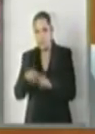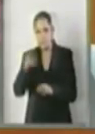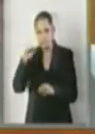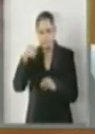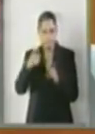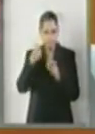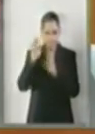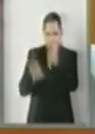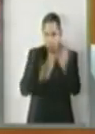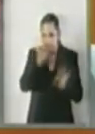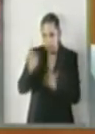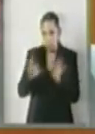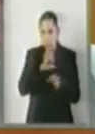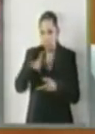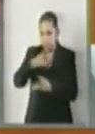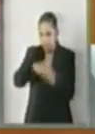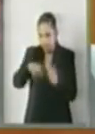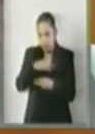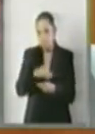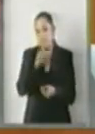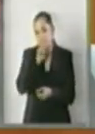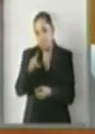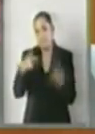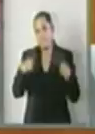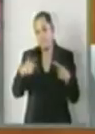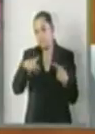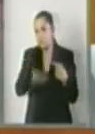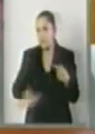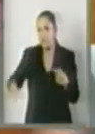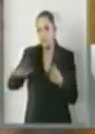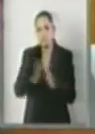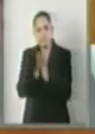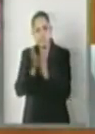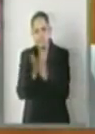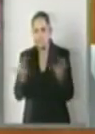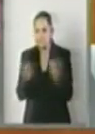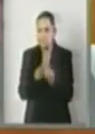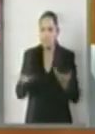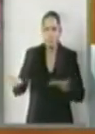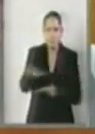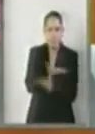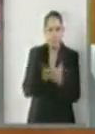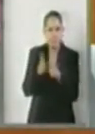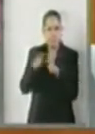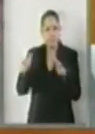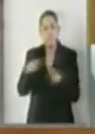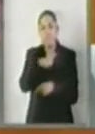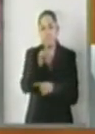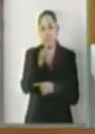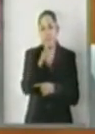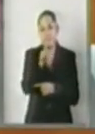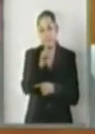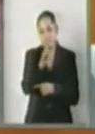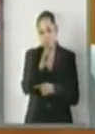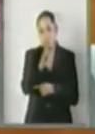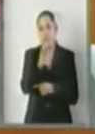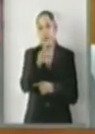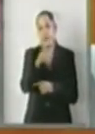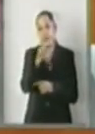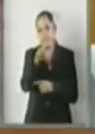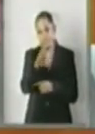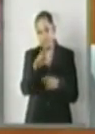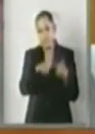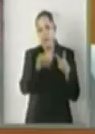es importante manifestar que se precisa en el dictamen la incorporación de Apaseo el Grande, Apaseo el